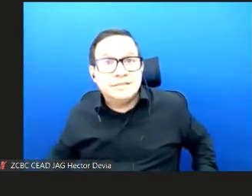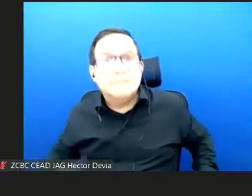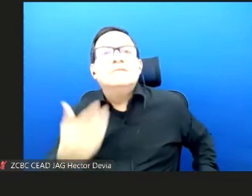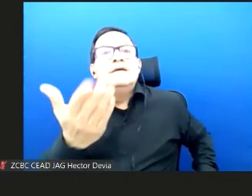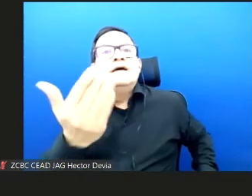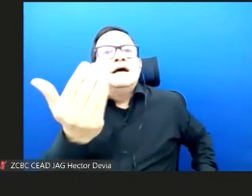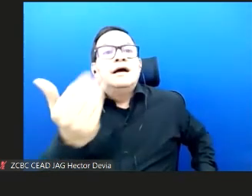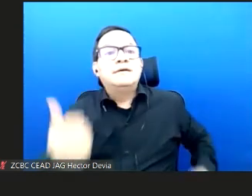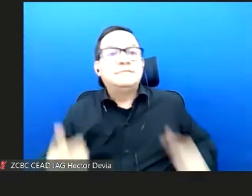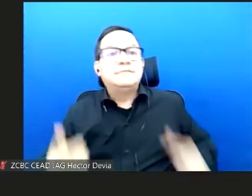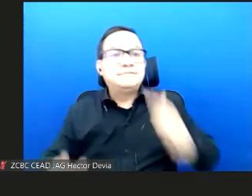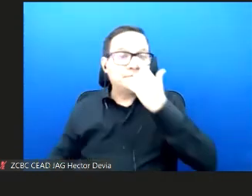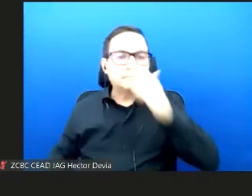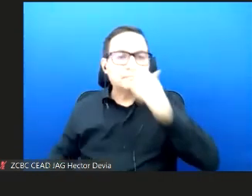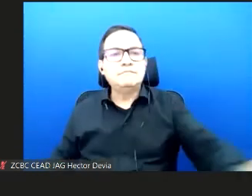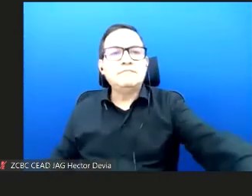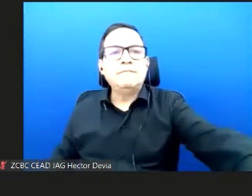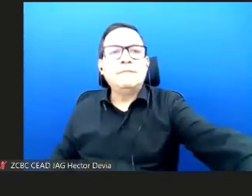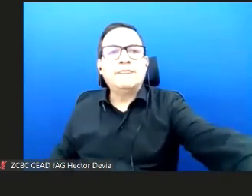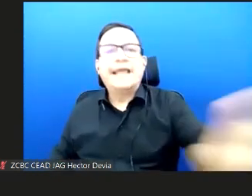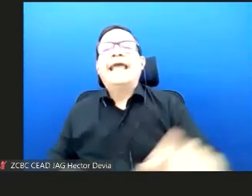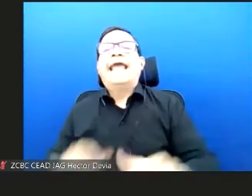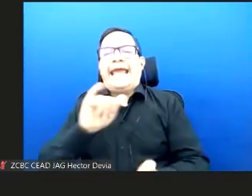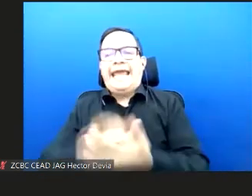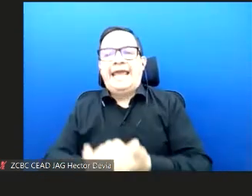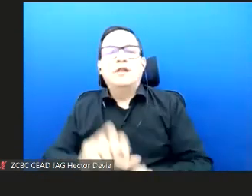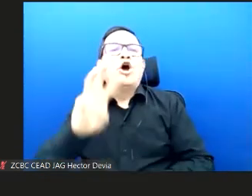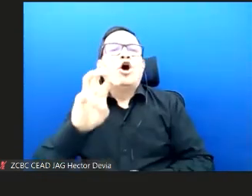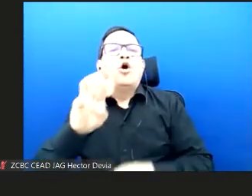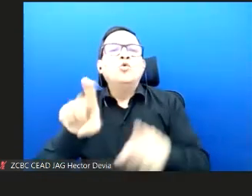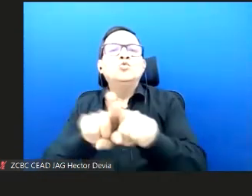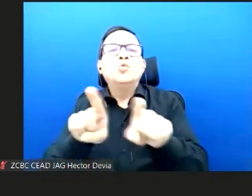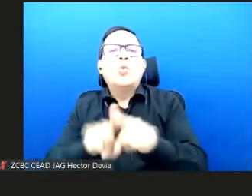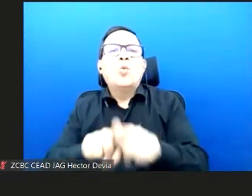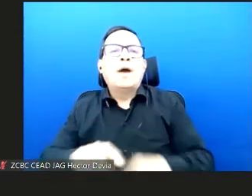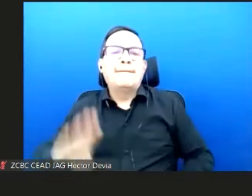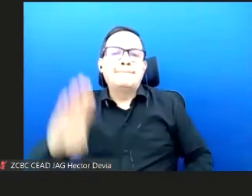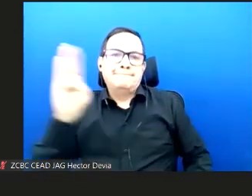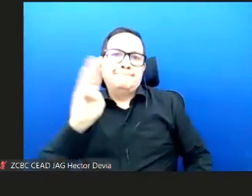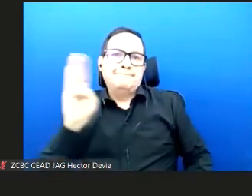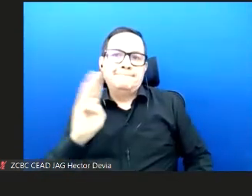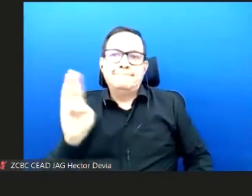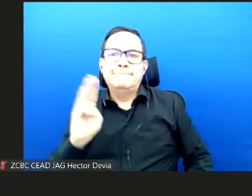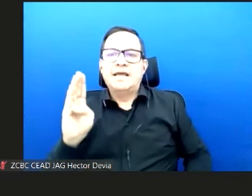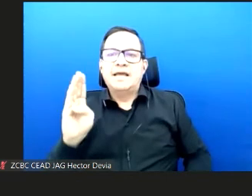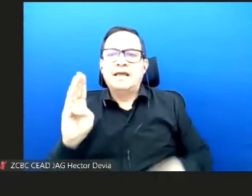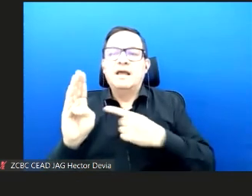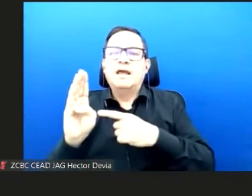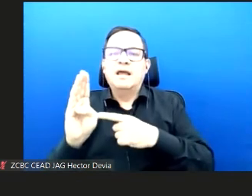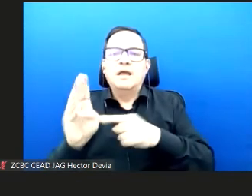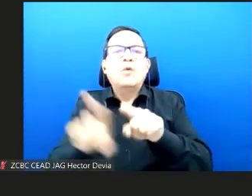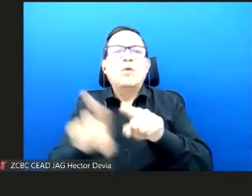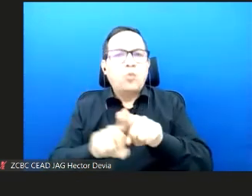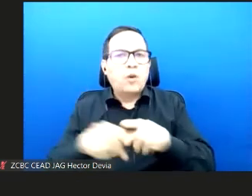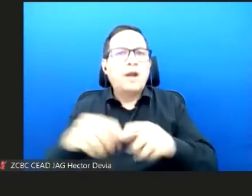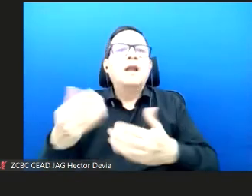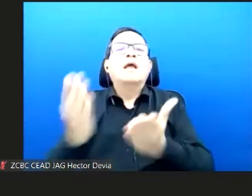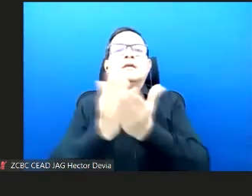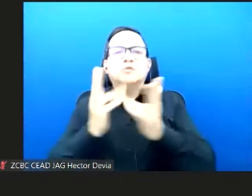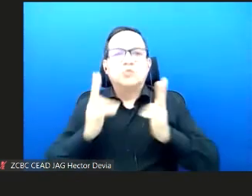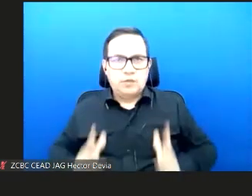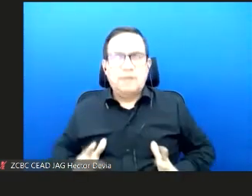Ese 8 nos representa B, ¿cierto? ¿Pero qué es B? B son los estudiantes que presentaron la tarea 2,